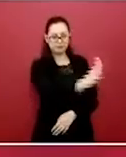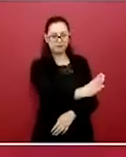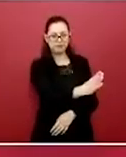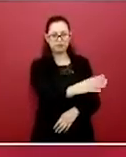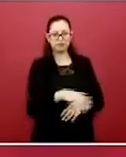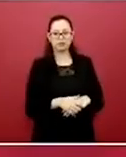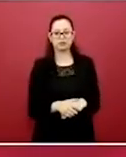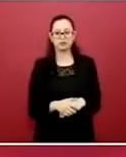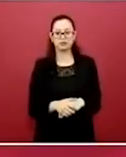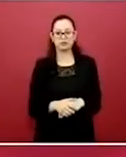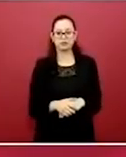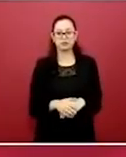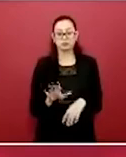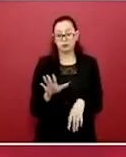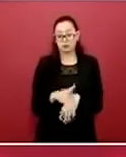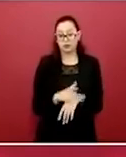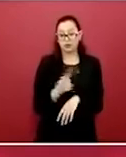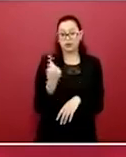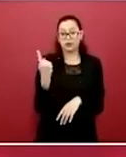a hacer rendir